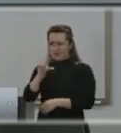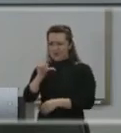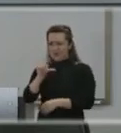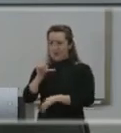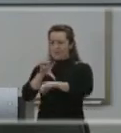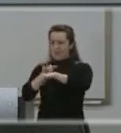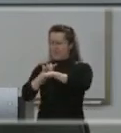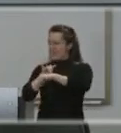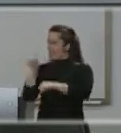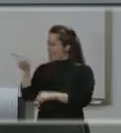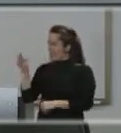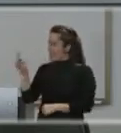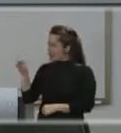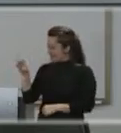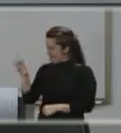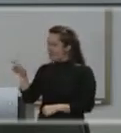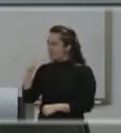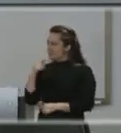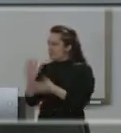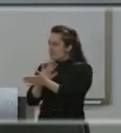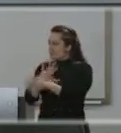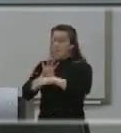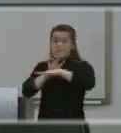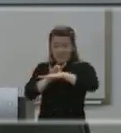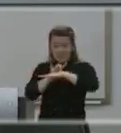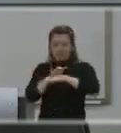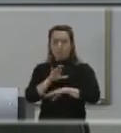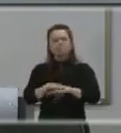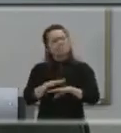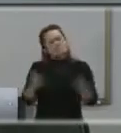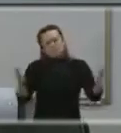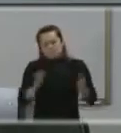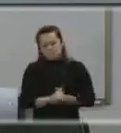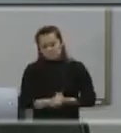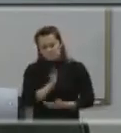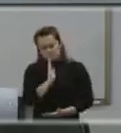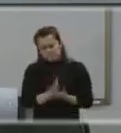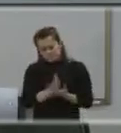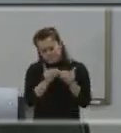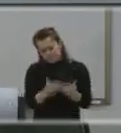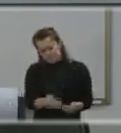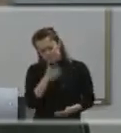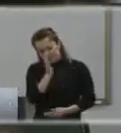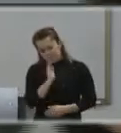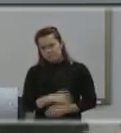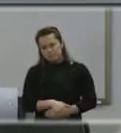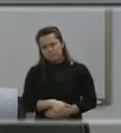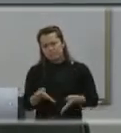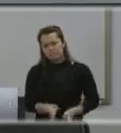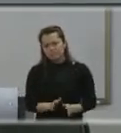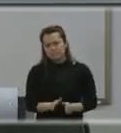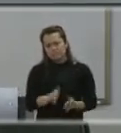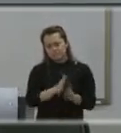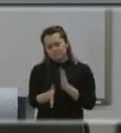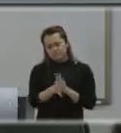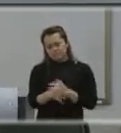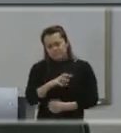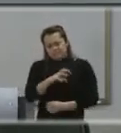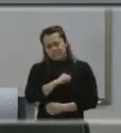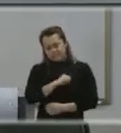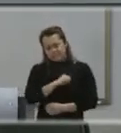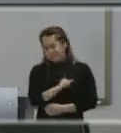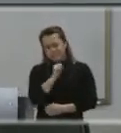contaron, Mónica también, de cómo los médicos les cuentan a las mujeres que van a tener un hijo o hija con discapacidad, se los cuentan como que va a ser